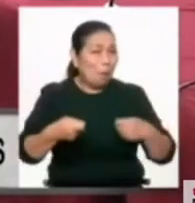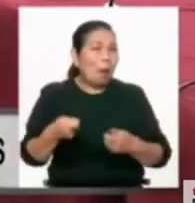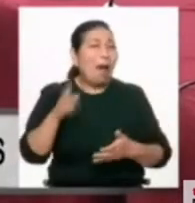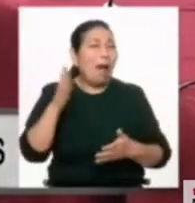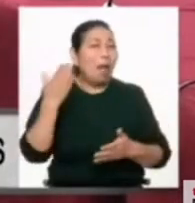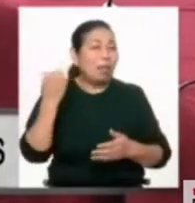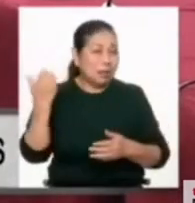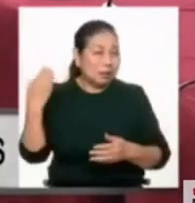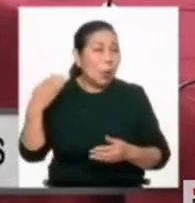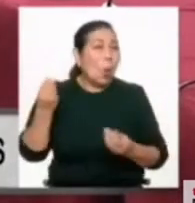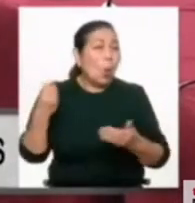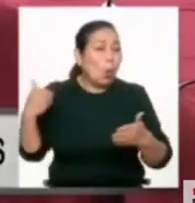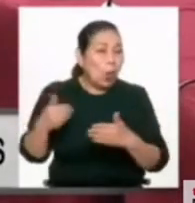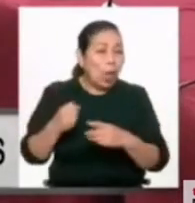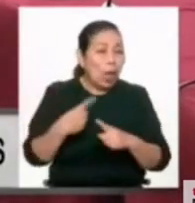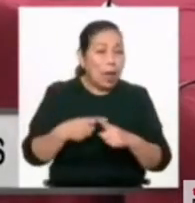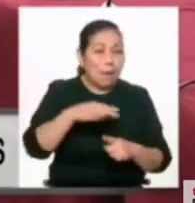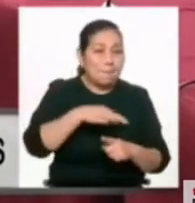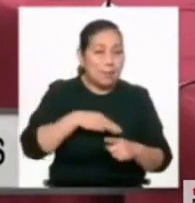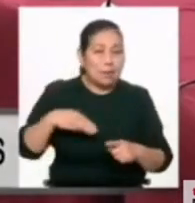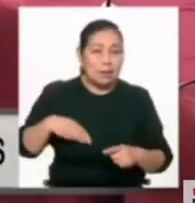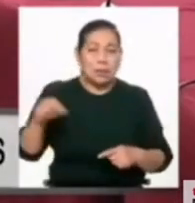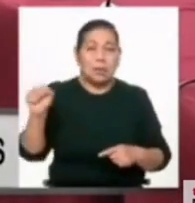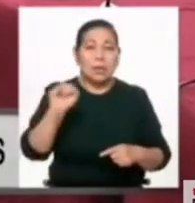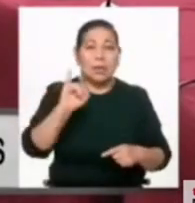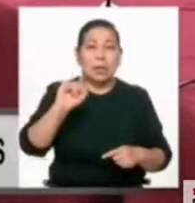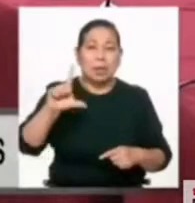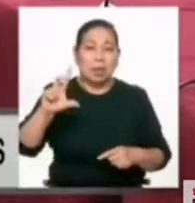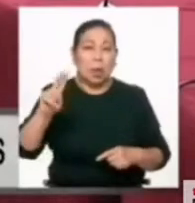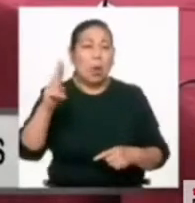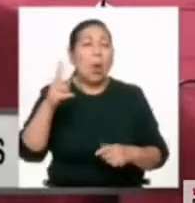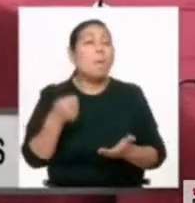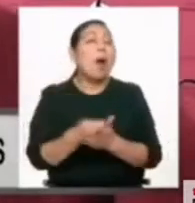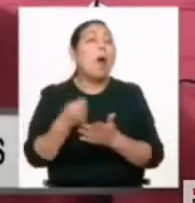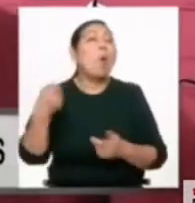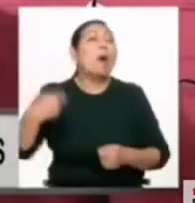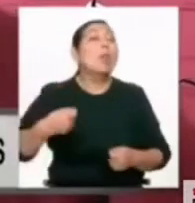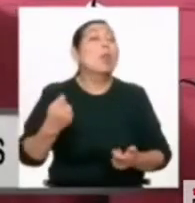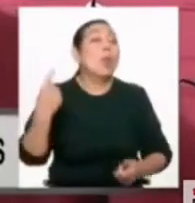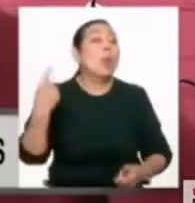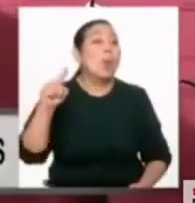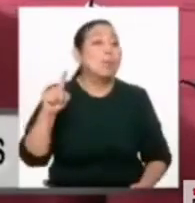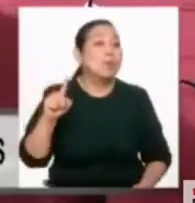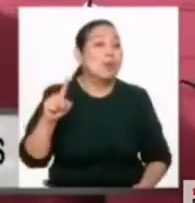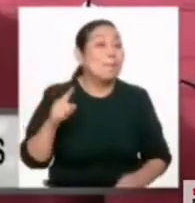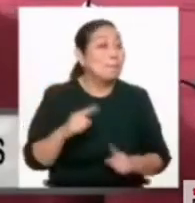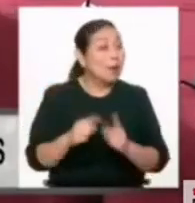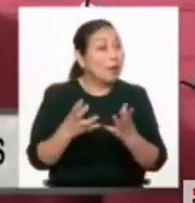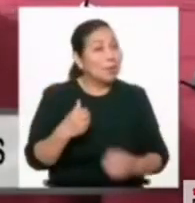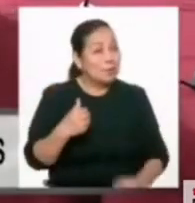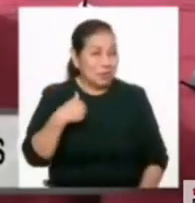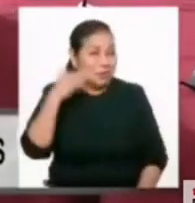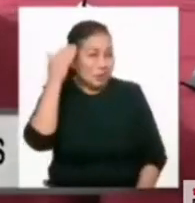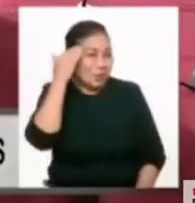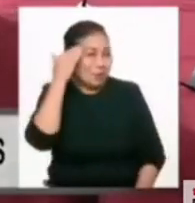habrían sido hechos por el exministro Juan Silva. Se habla de un monto de 1 millón. Seguramente se va a investigar, pero lo que queremos